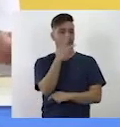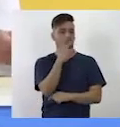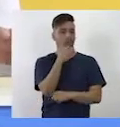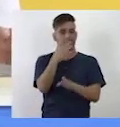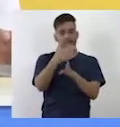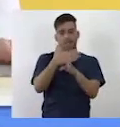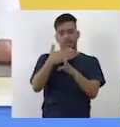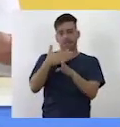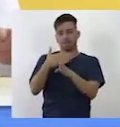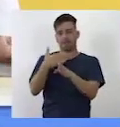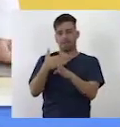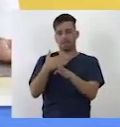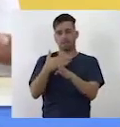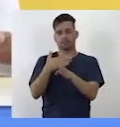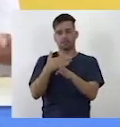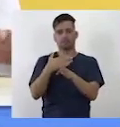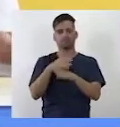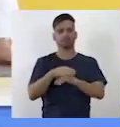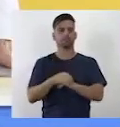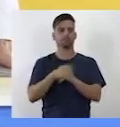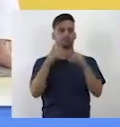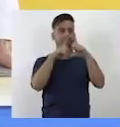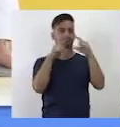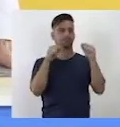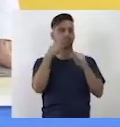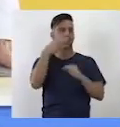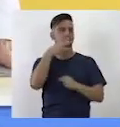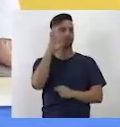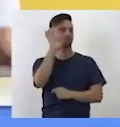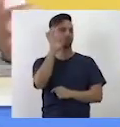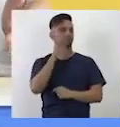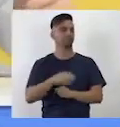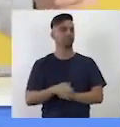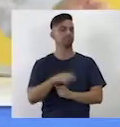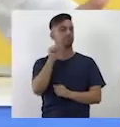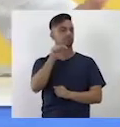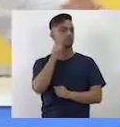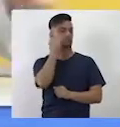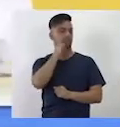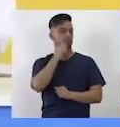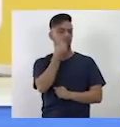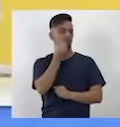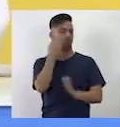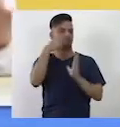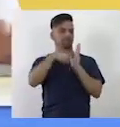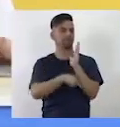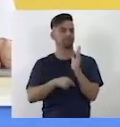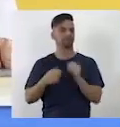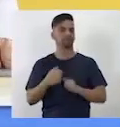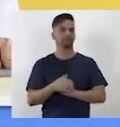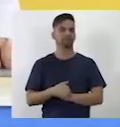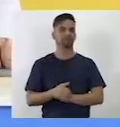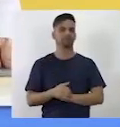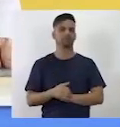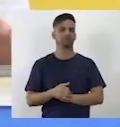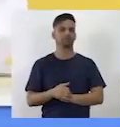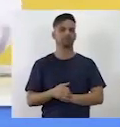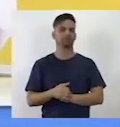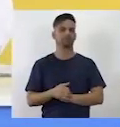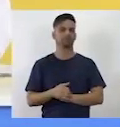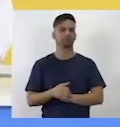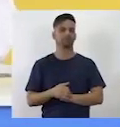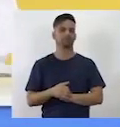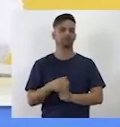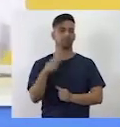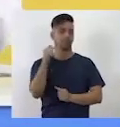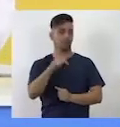la diferencia de potencial de delta de su placer también pero le digo que hay un poquito más el que quiera puede profundizar bien ya está